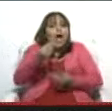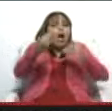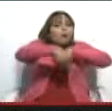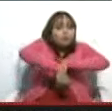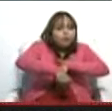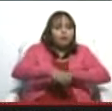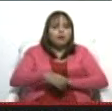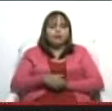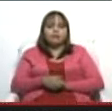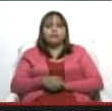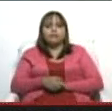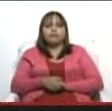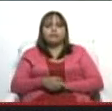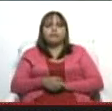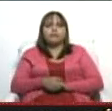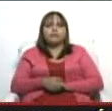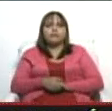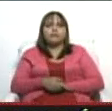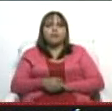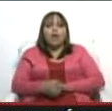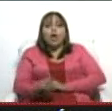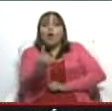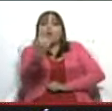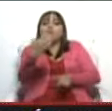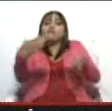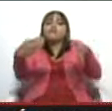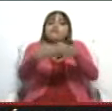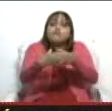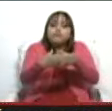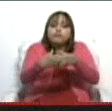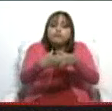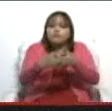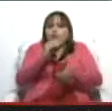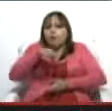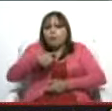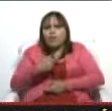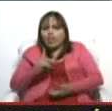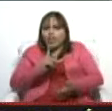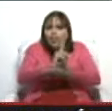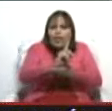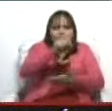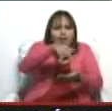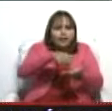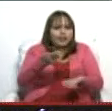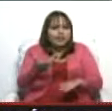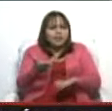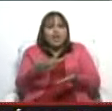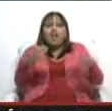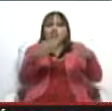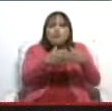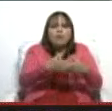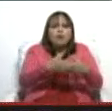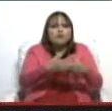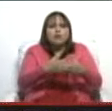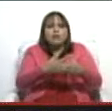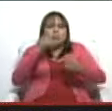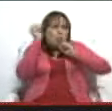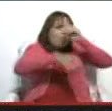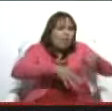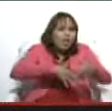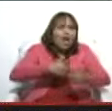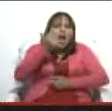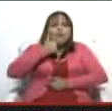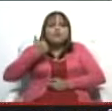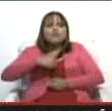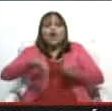confluencia. Un solo grupo no puede venir aquí, el de los violentos, el de los que violan la